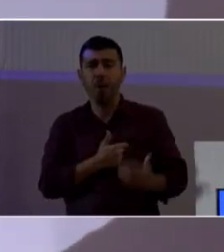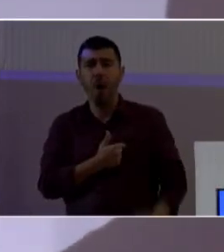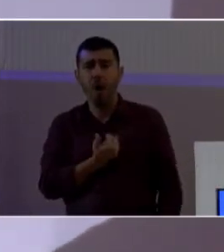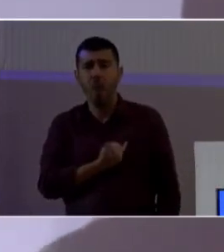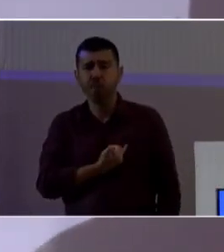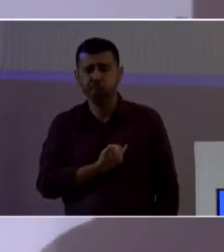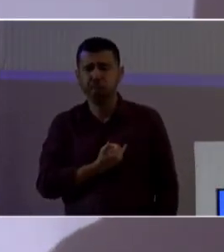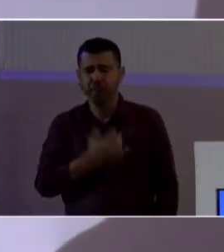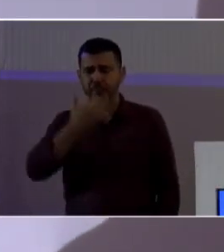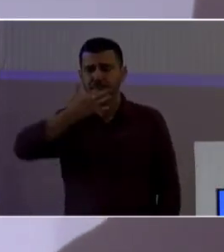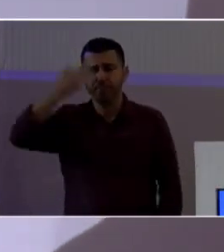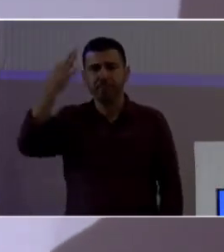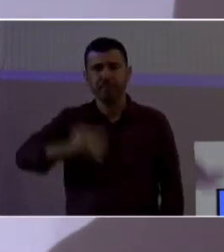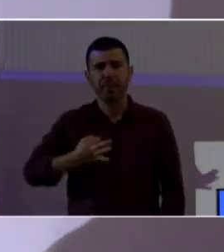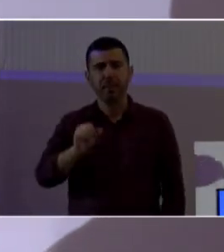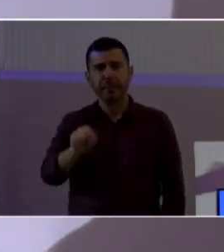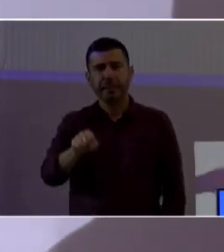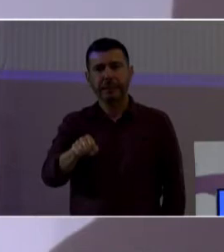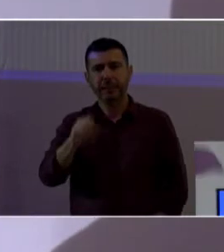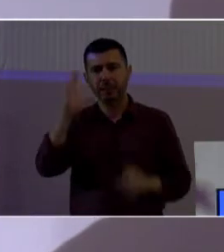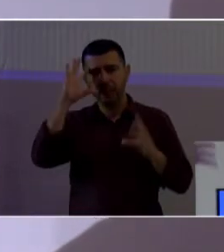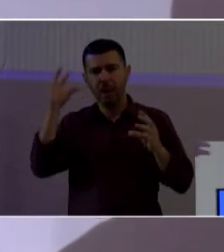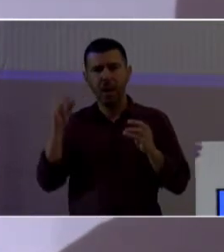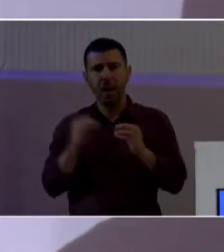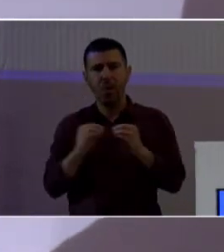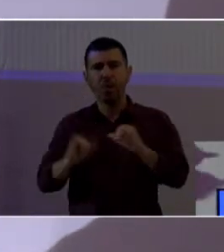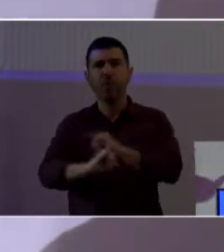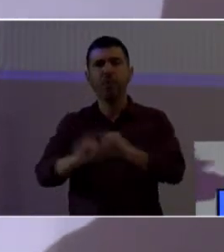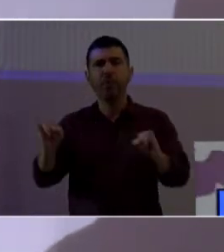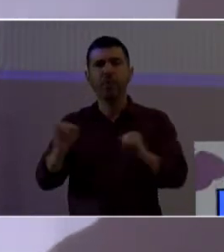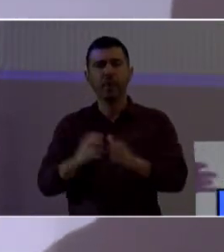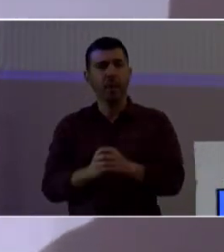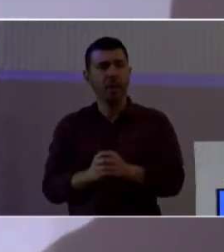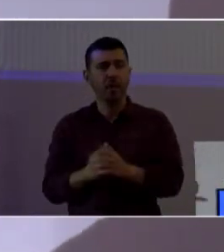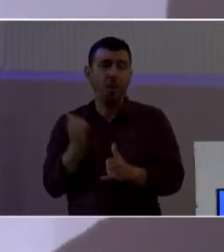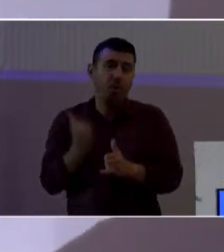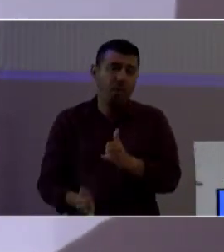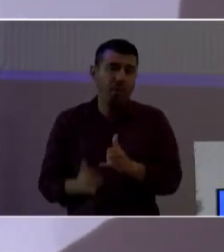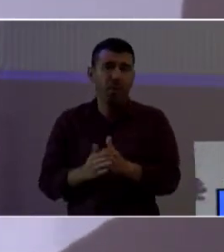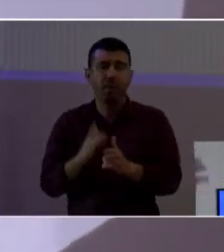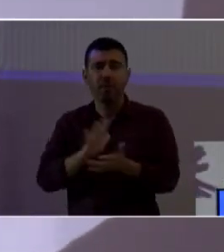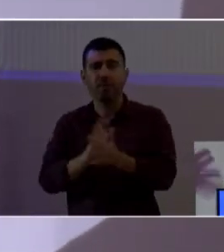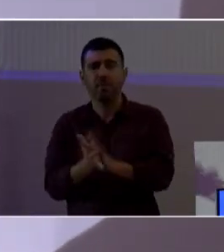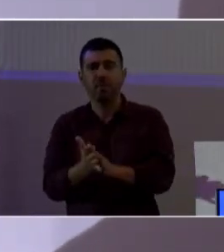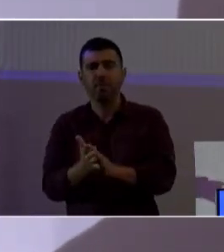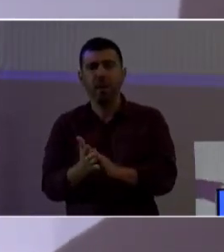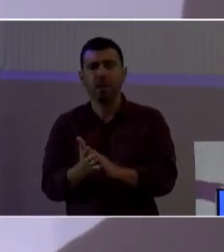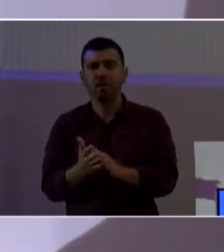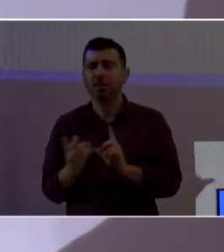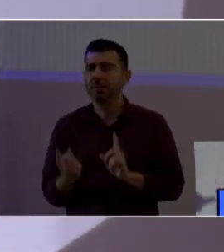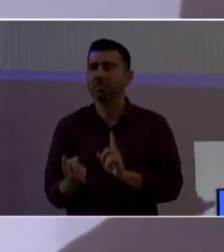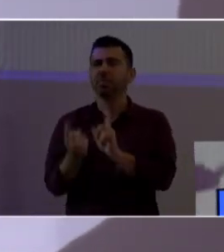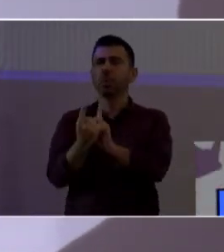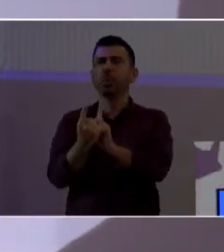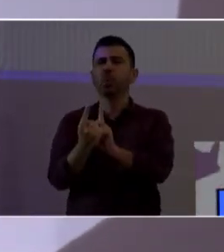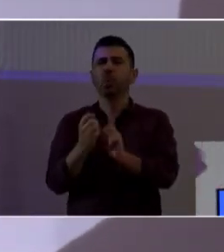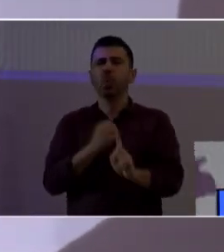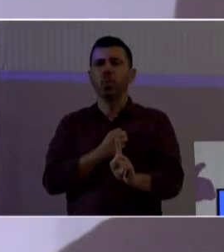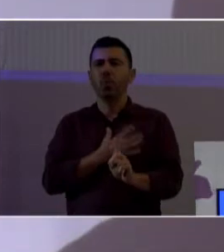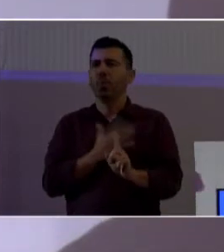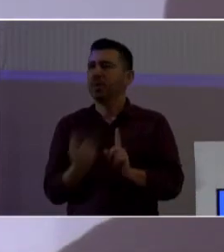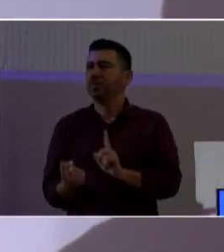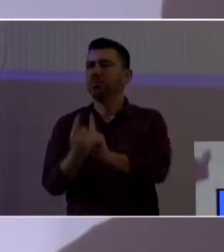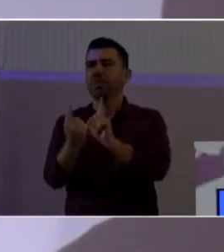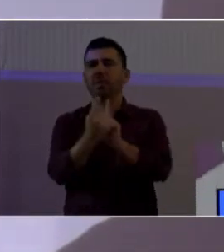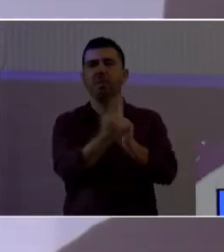Acuerdo Final de Paz, es esta gran oportunidad de encontrarnos, es saber que el perdón y